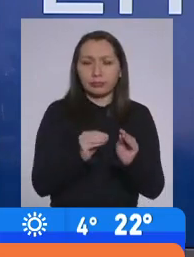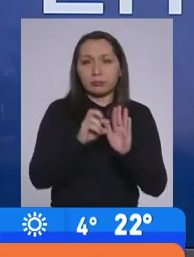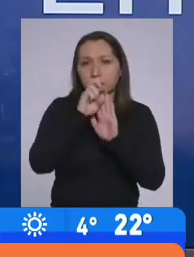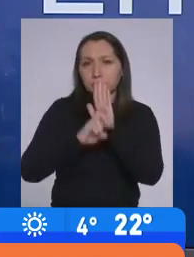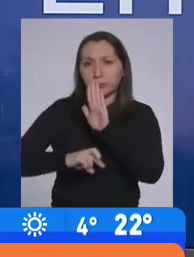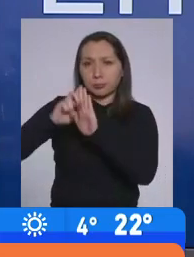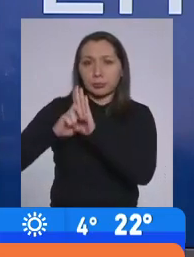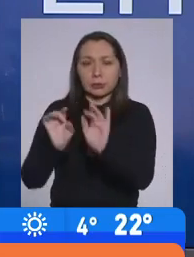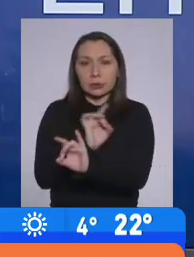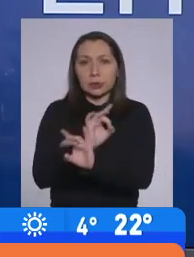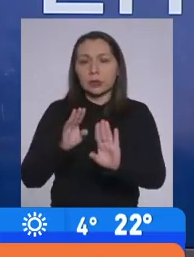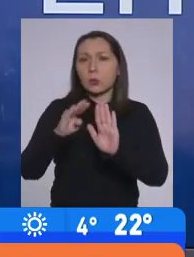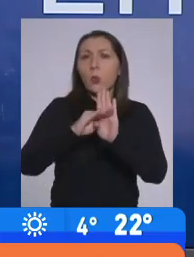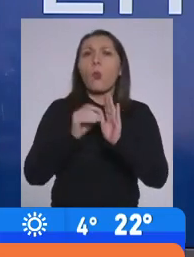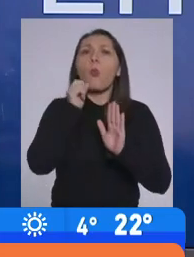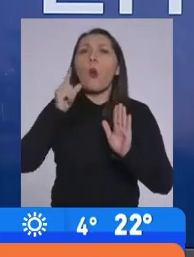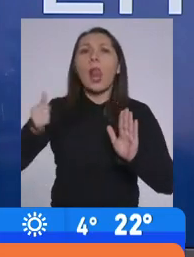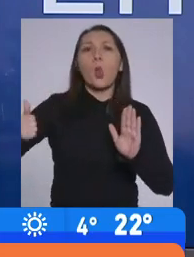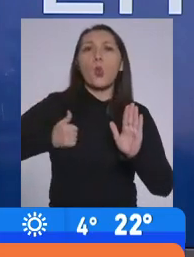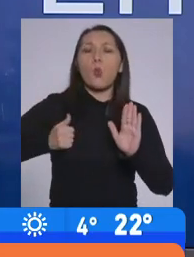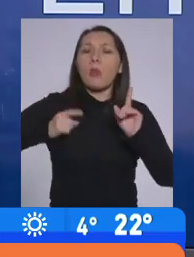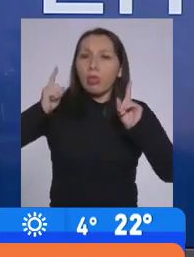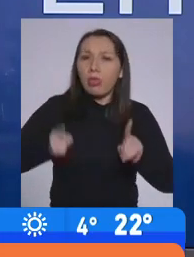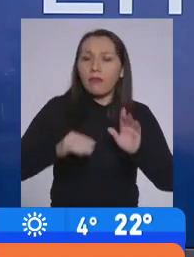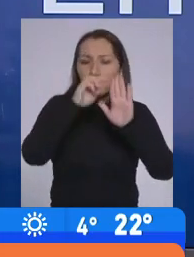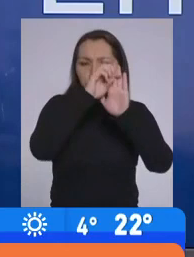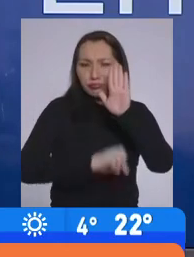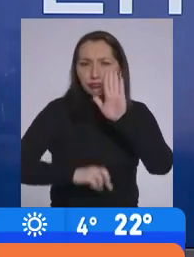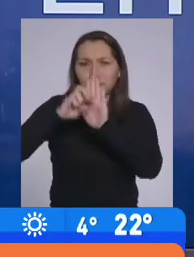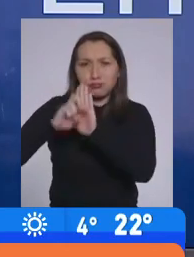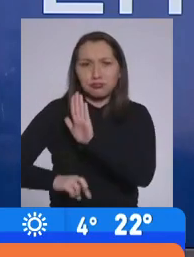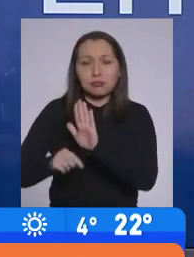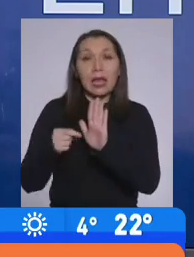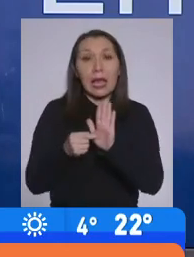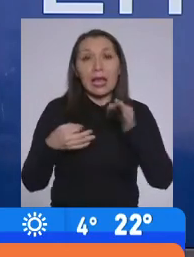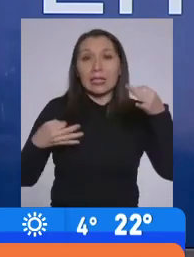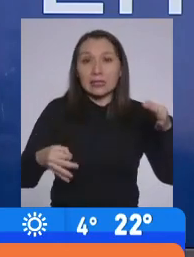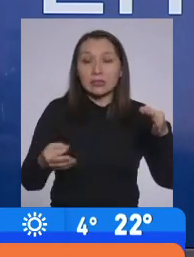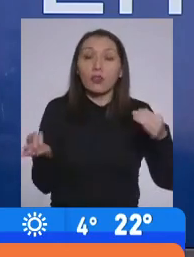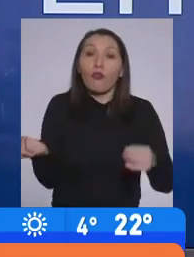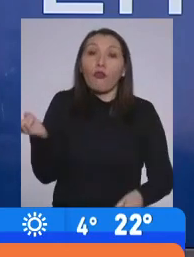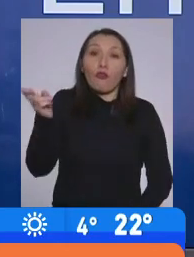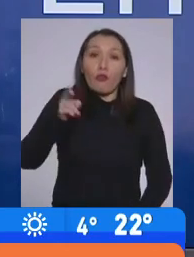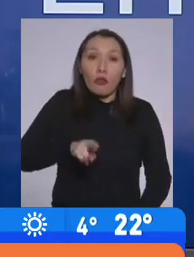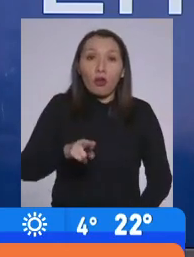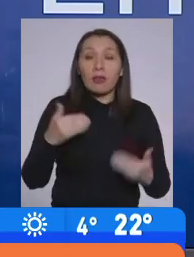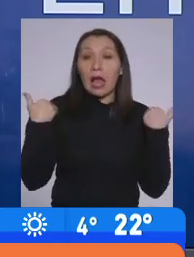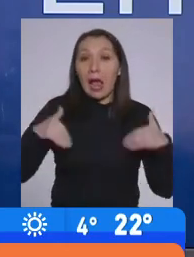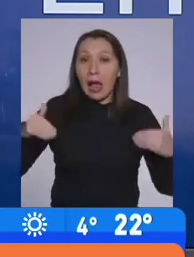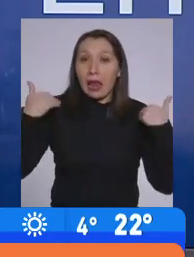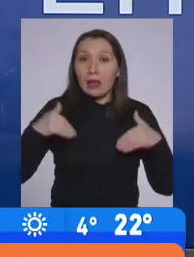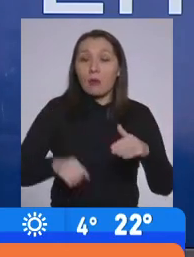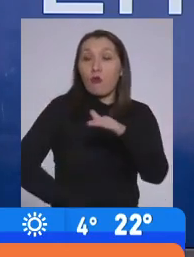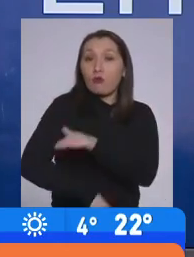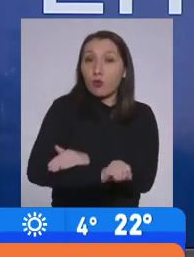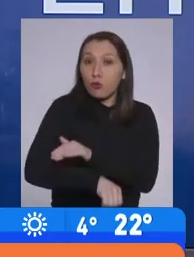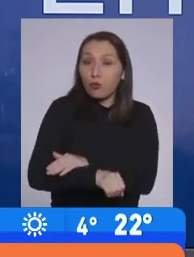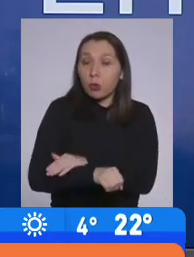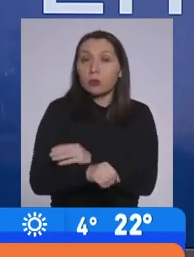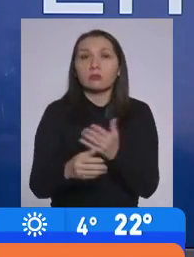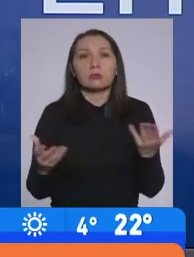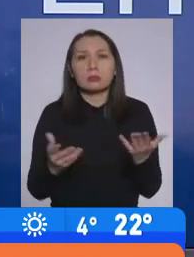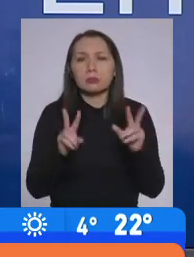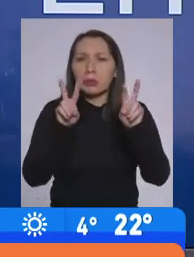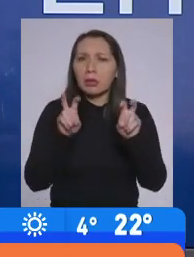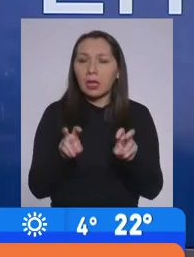protocolos con estándar mundial y por lo tanto los protocolos para el regreso del entrenamiento del fútbol que